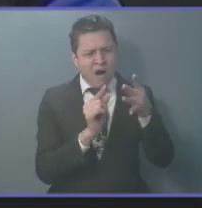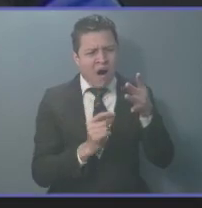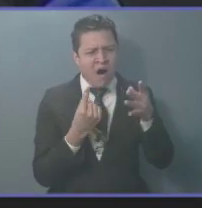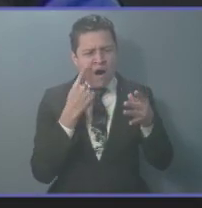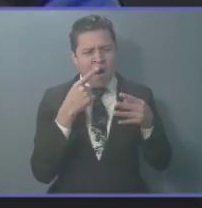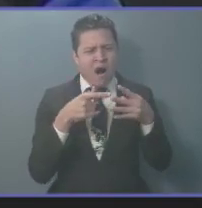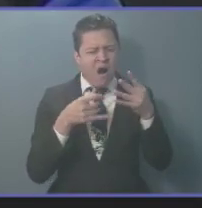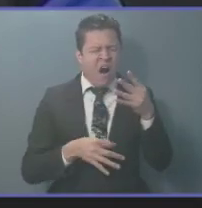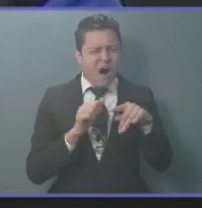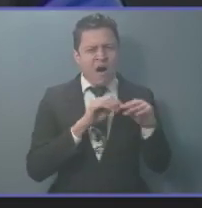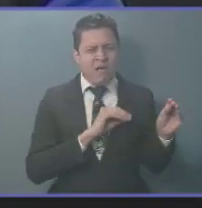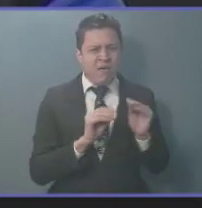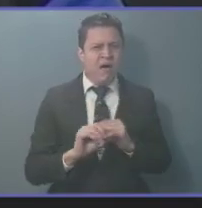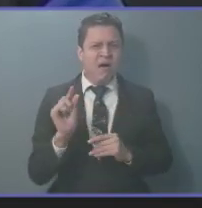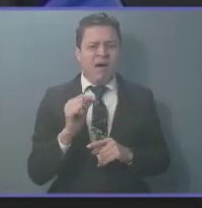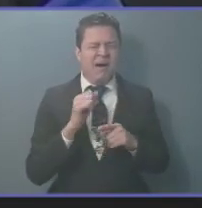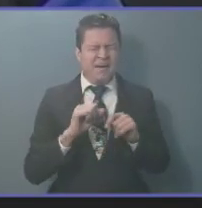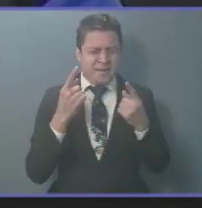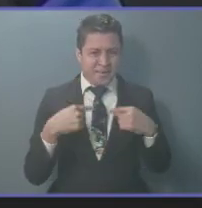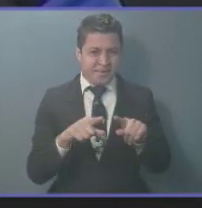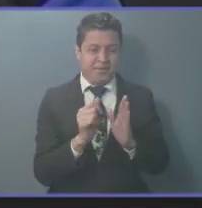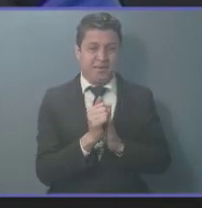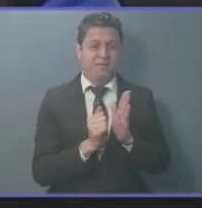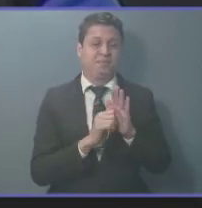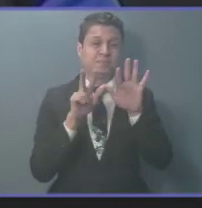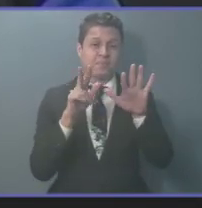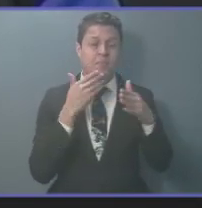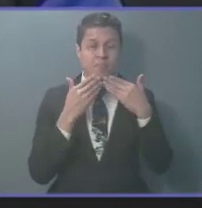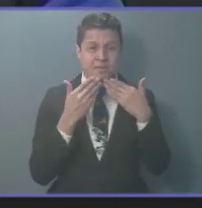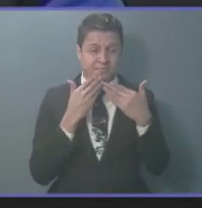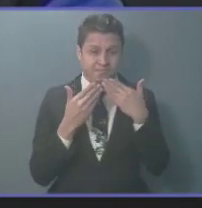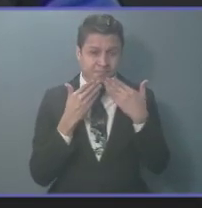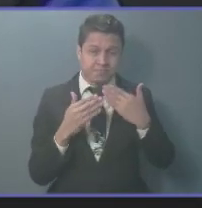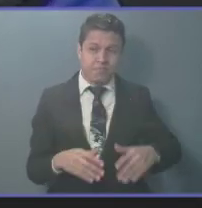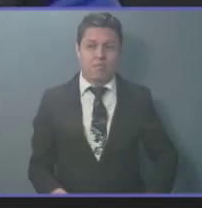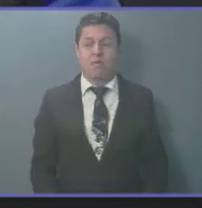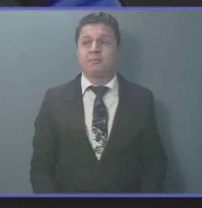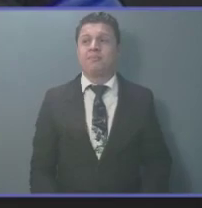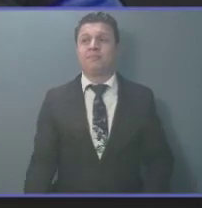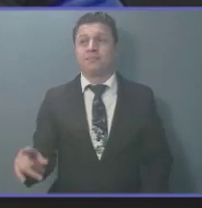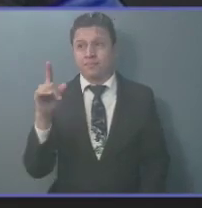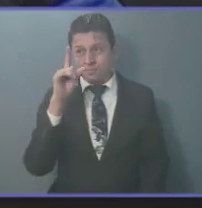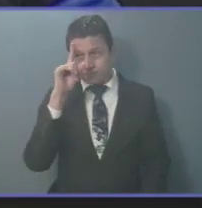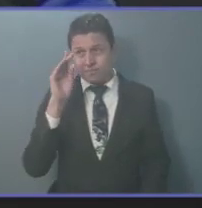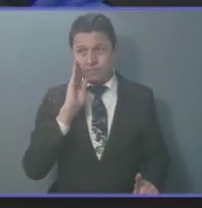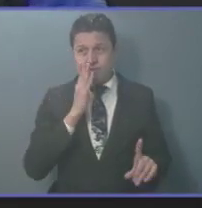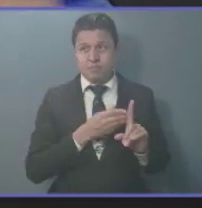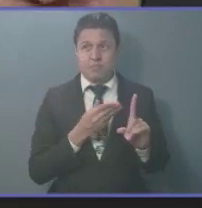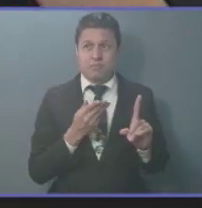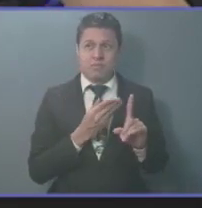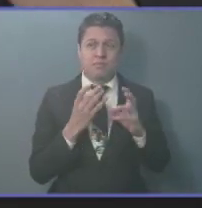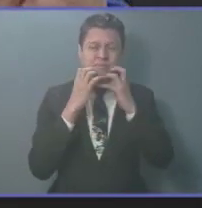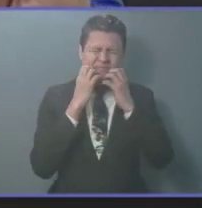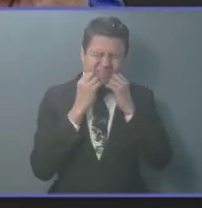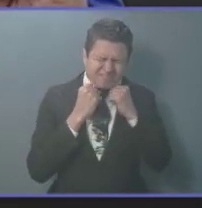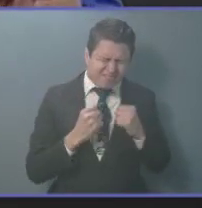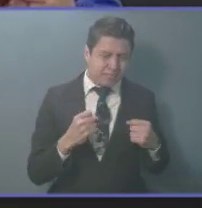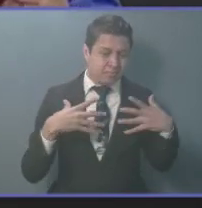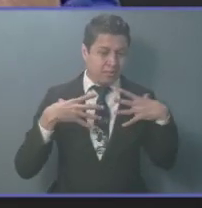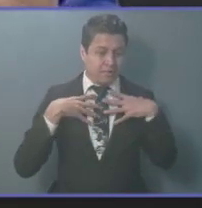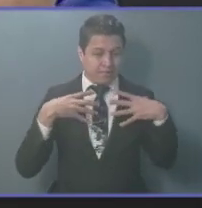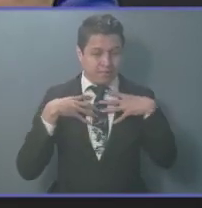decreto. Su artículo 8 prescribe que con la finalidad de salvaguardar la salud